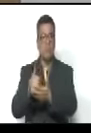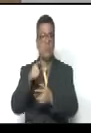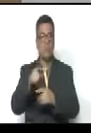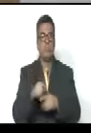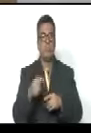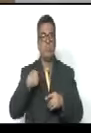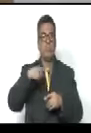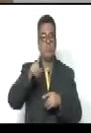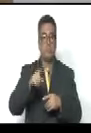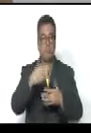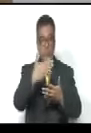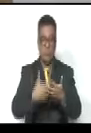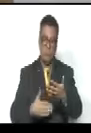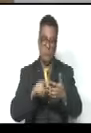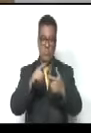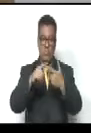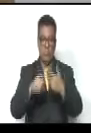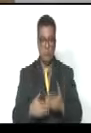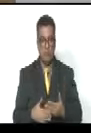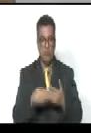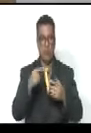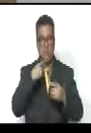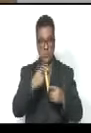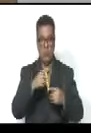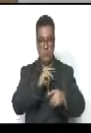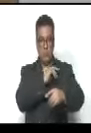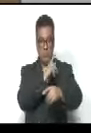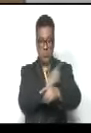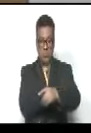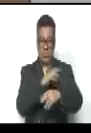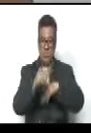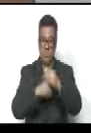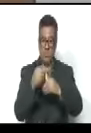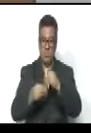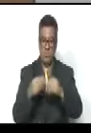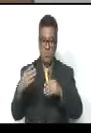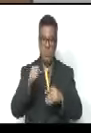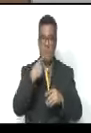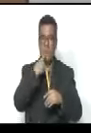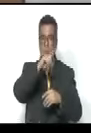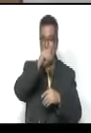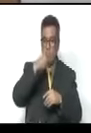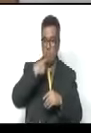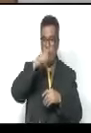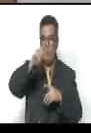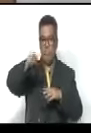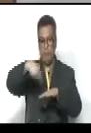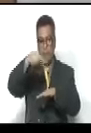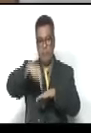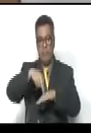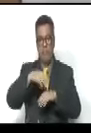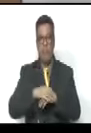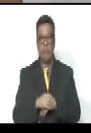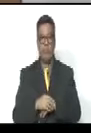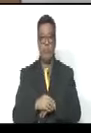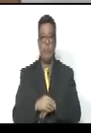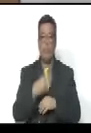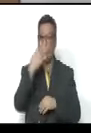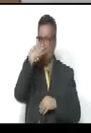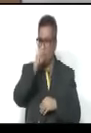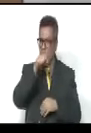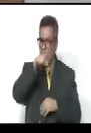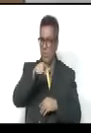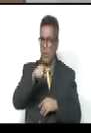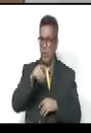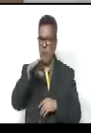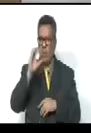que veníamos con propuestas, pero propuestas poderosas derivadas de la consulta nacional. Que entendíamos que